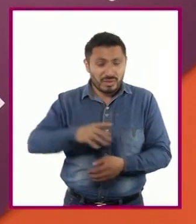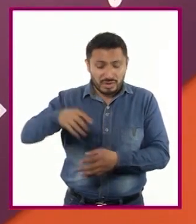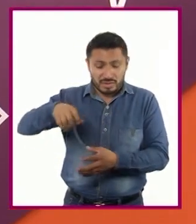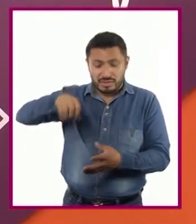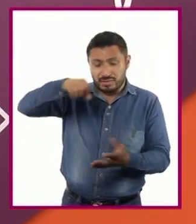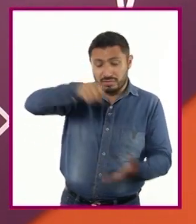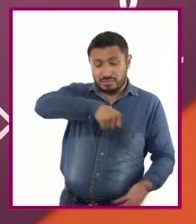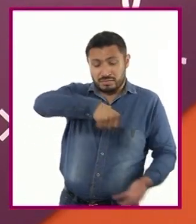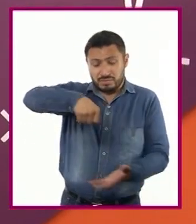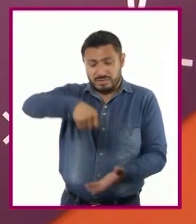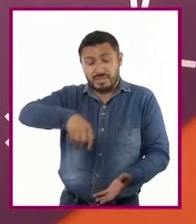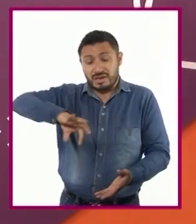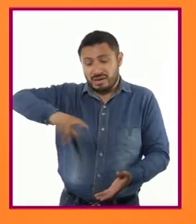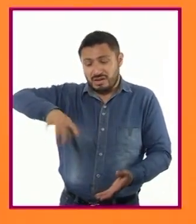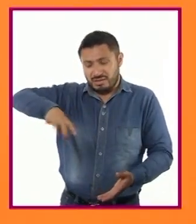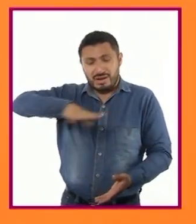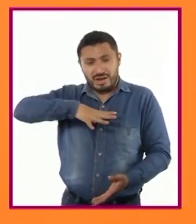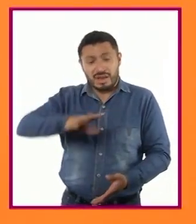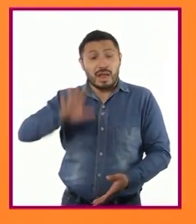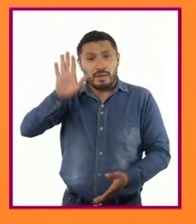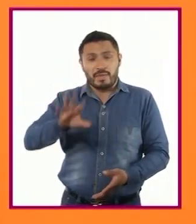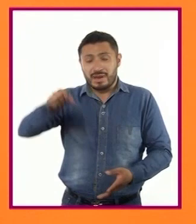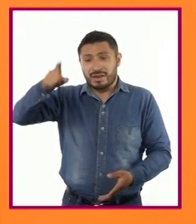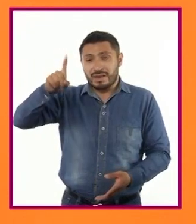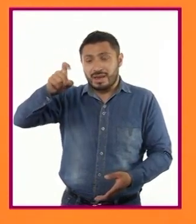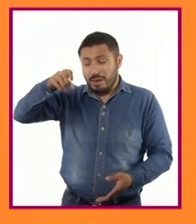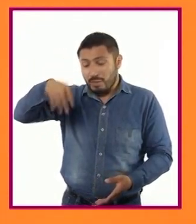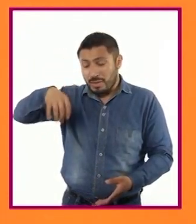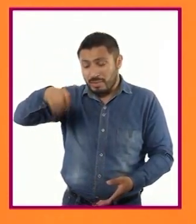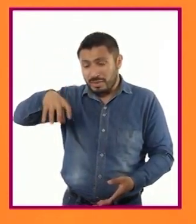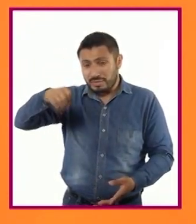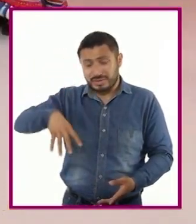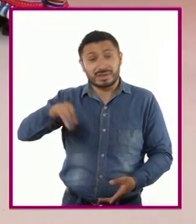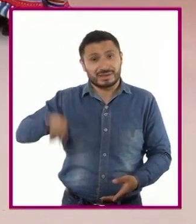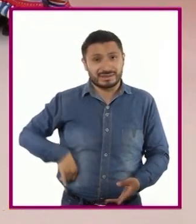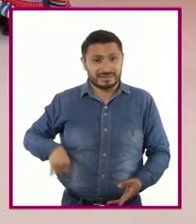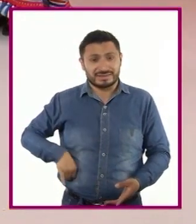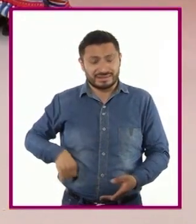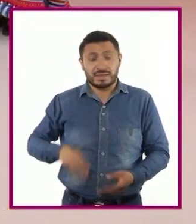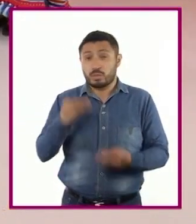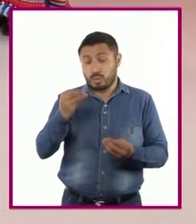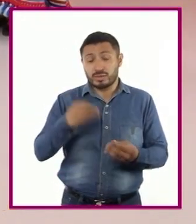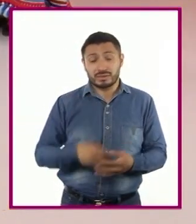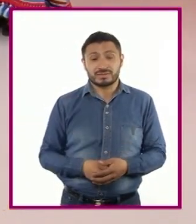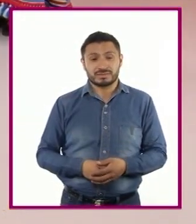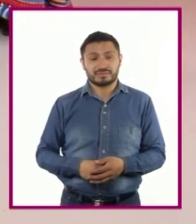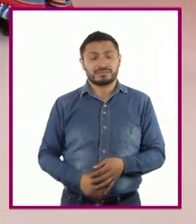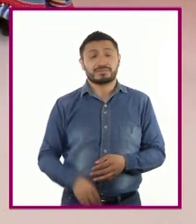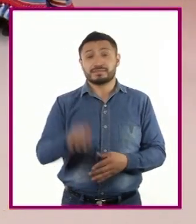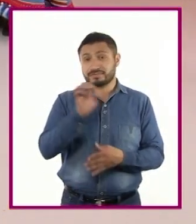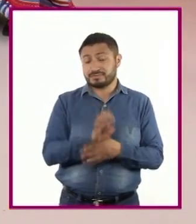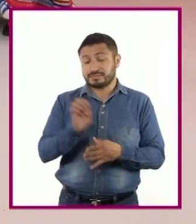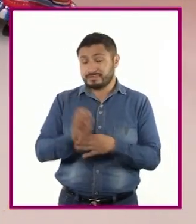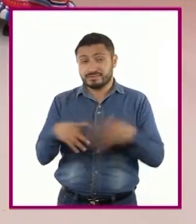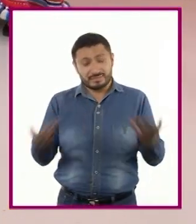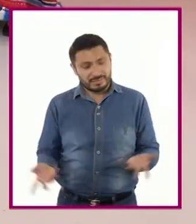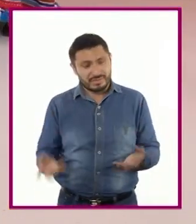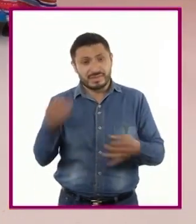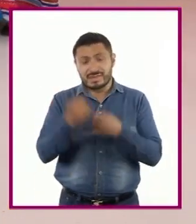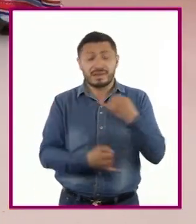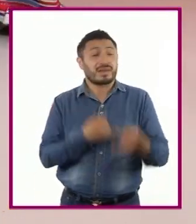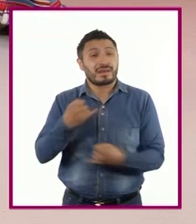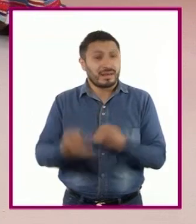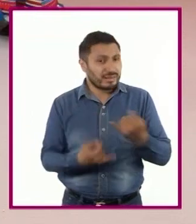la llave tiene una cubeta y parece que está cayendo agua. Es muy interesante, es muy interesante. Así es que, como vamos a